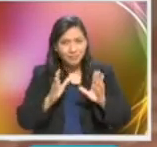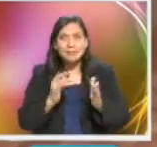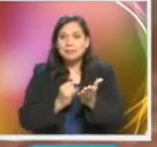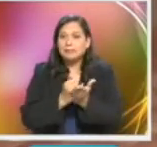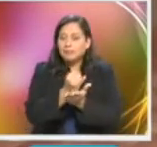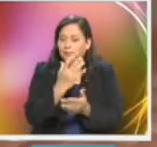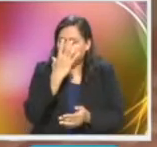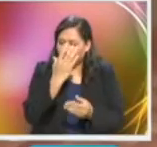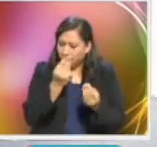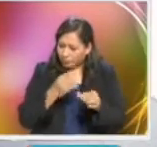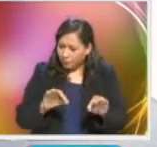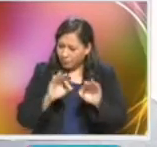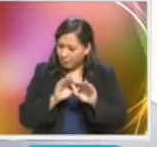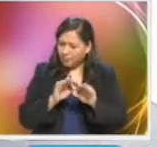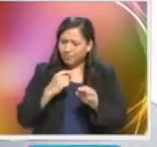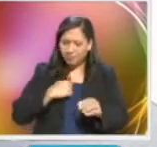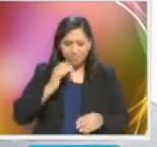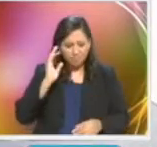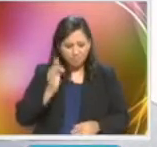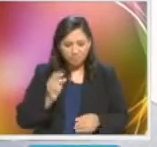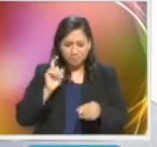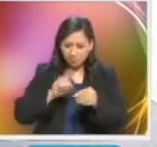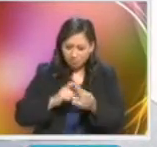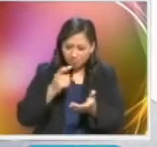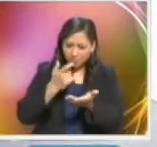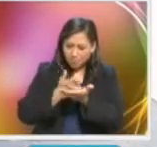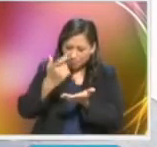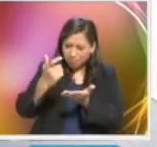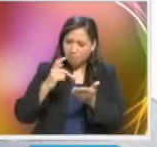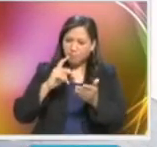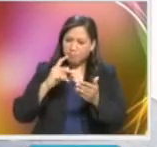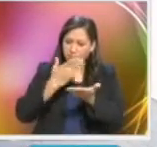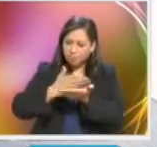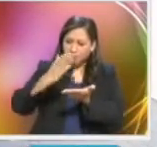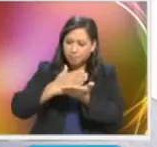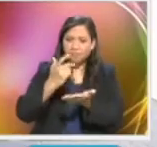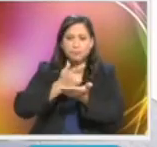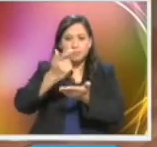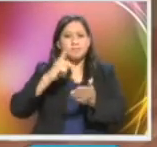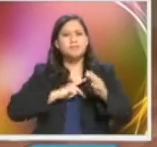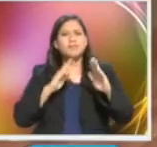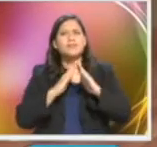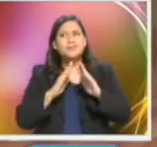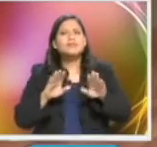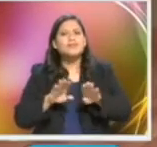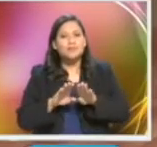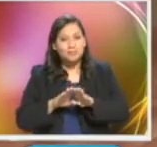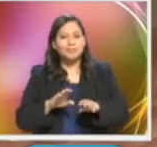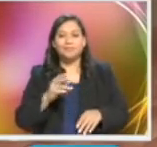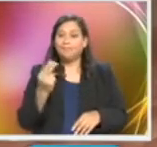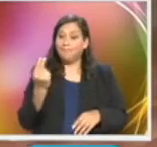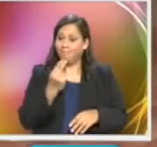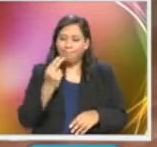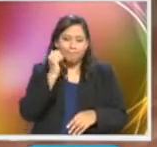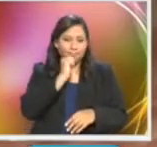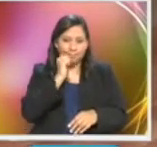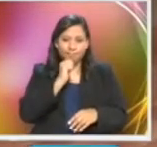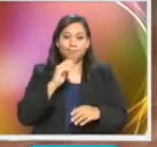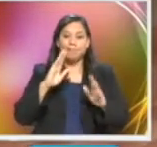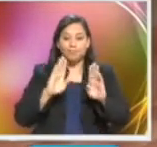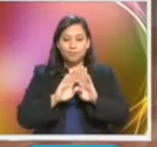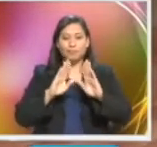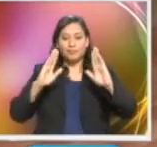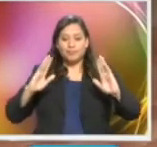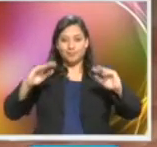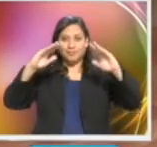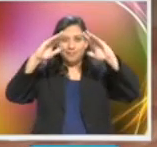muy importante adquirir este compromiso, ¿no? Decidir comprar tu casa. Sí, así es. Mira, es una de las necesidades básicas, ¿no? En la pirámide de